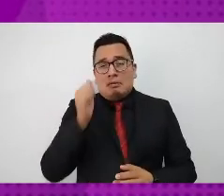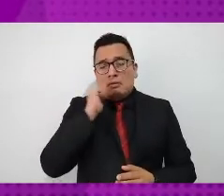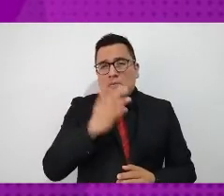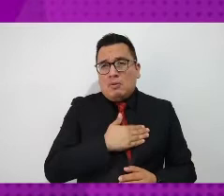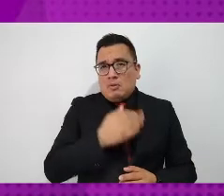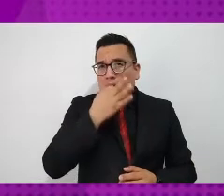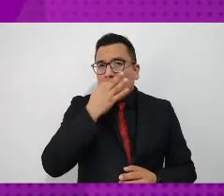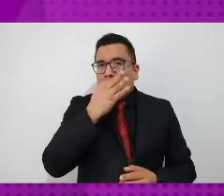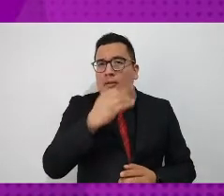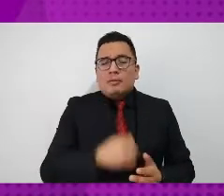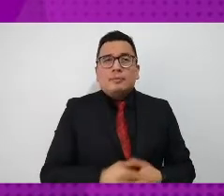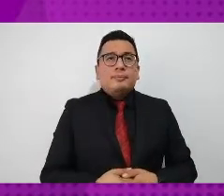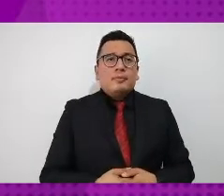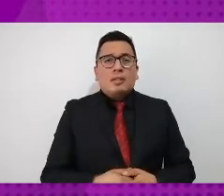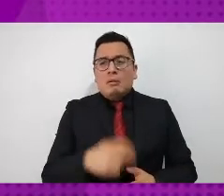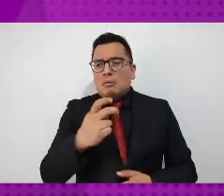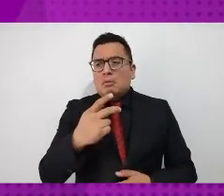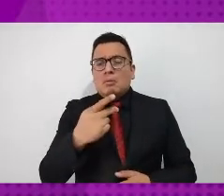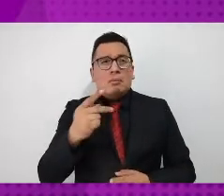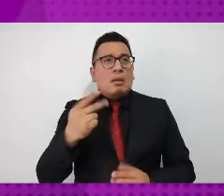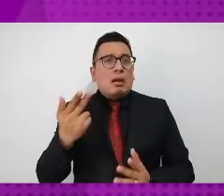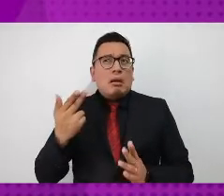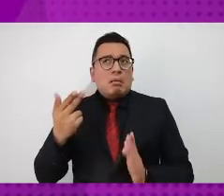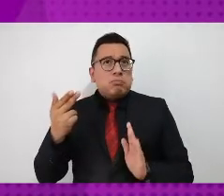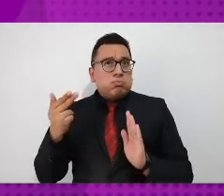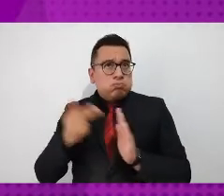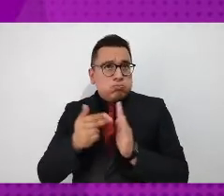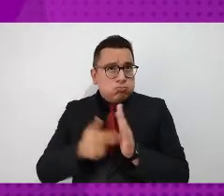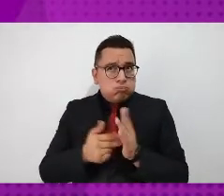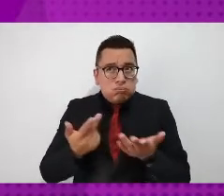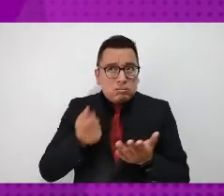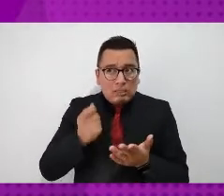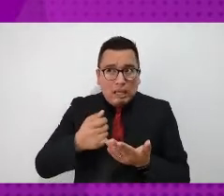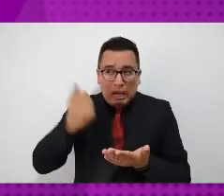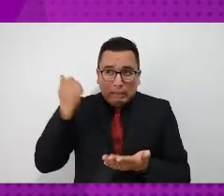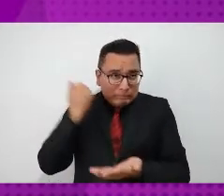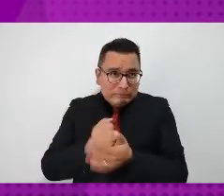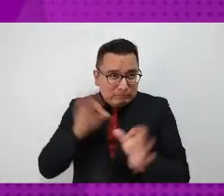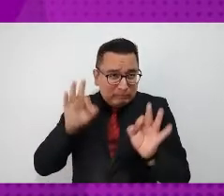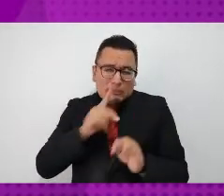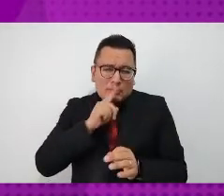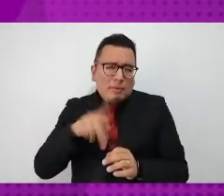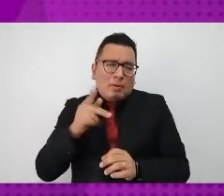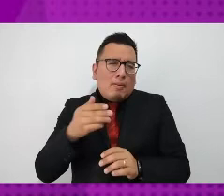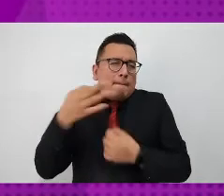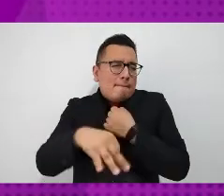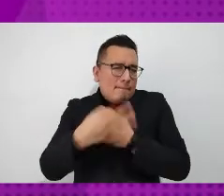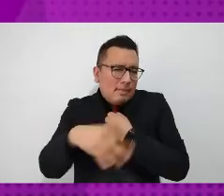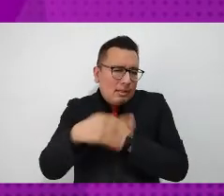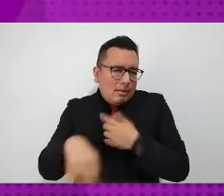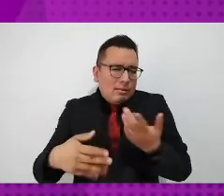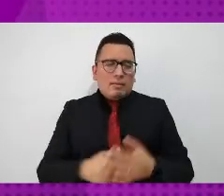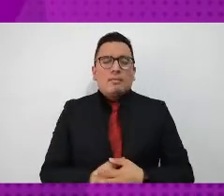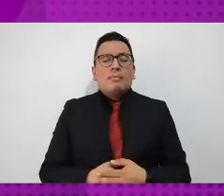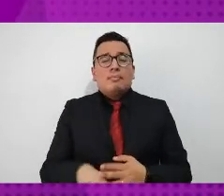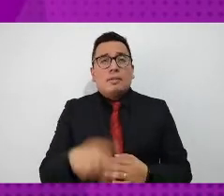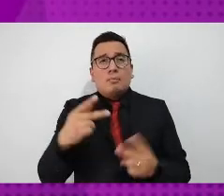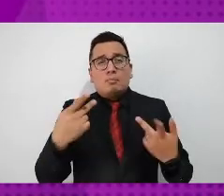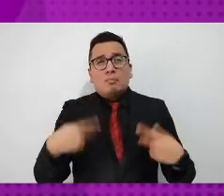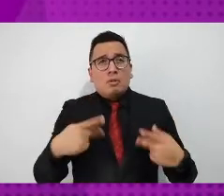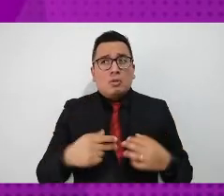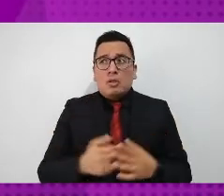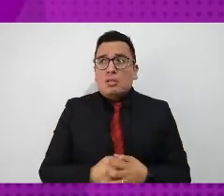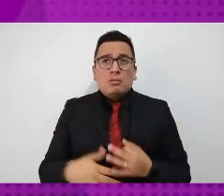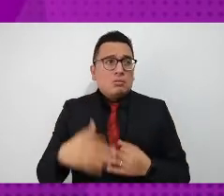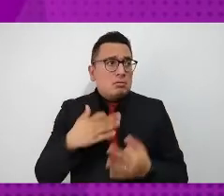lo comento al final es una herramienta preliminar no es un resultado oficial pero para el colectivo ciudadanos vamos a